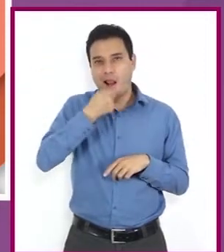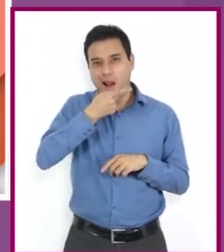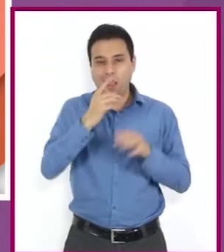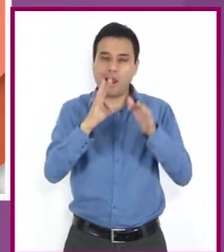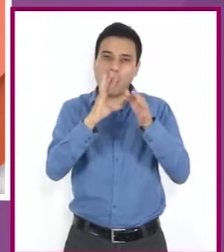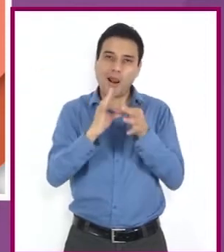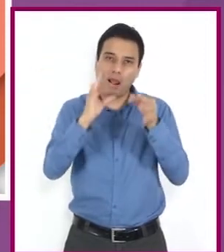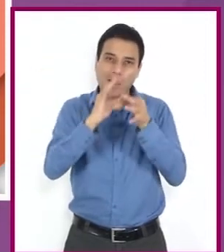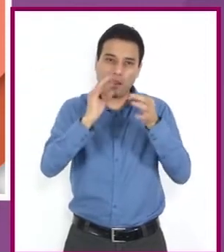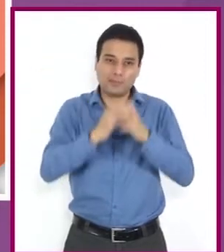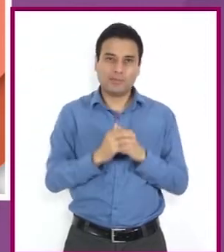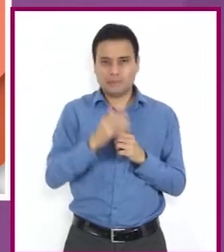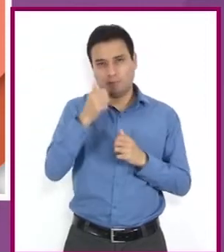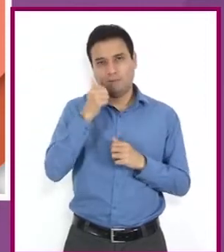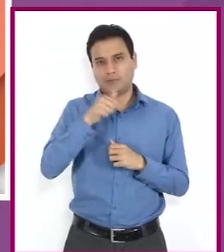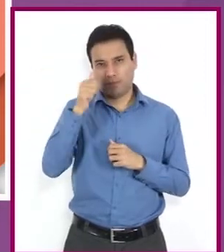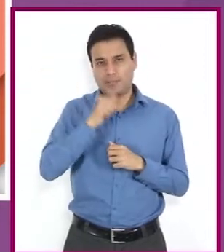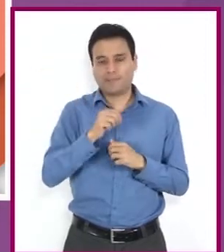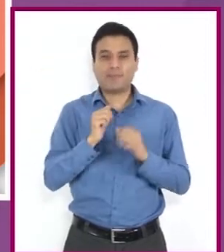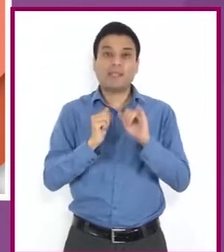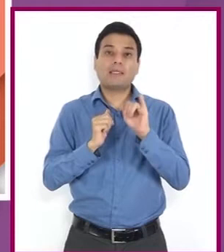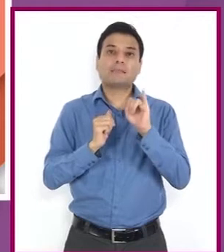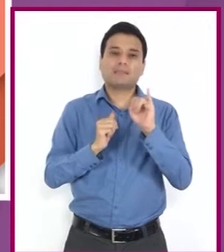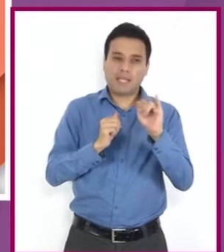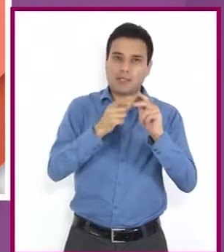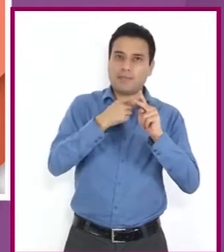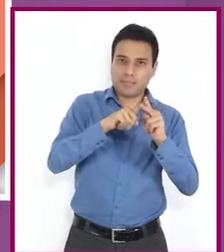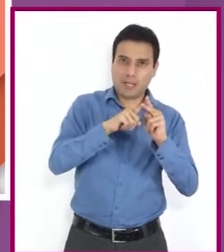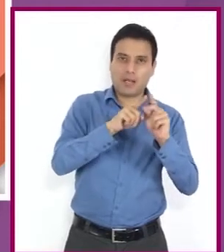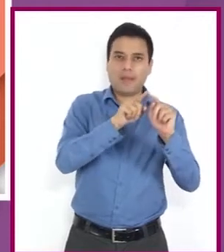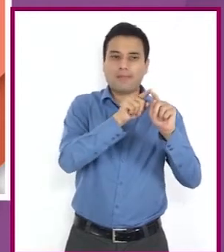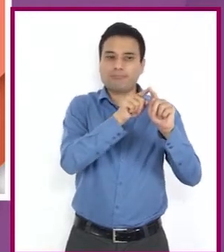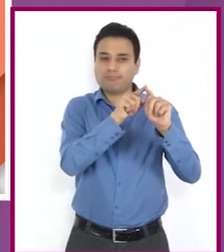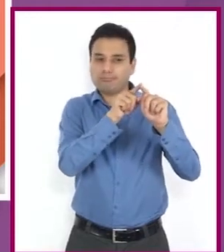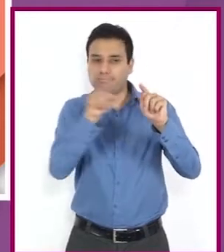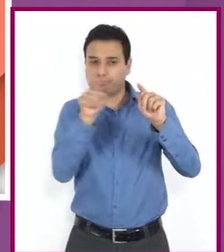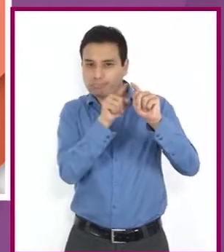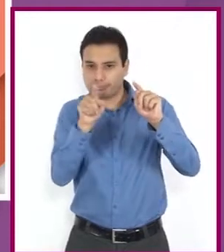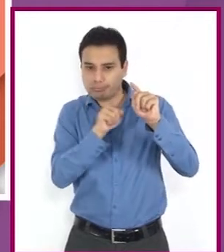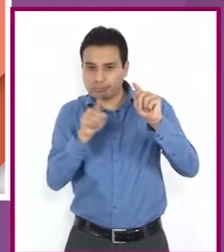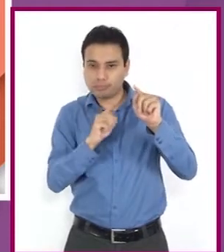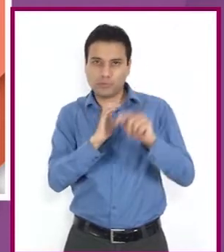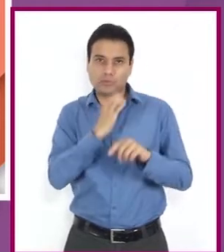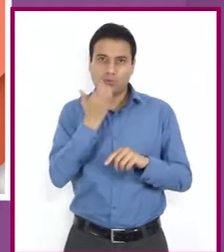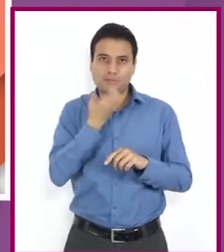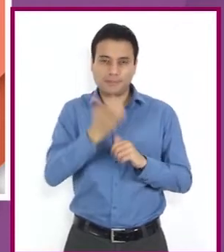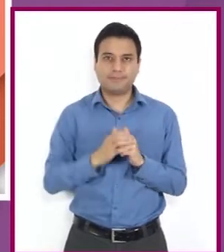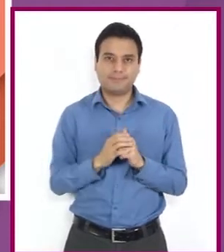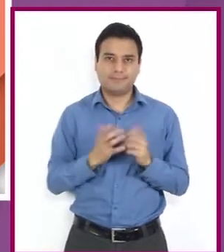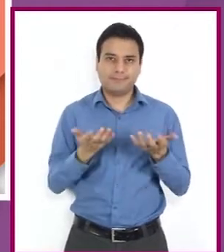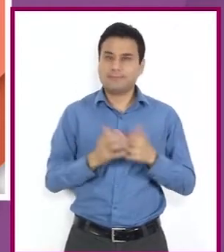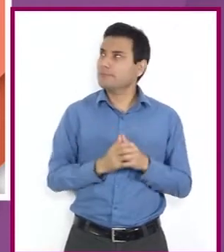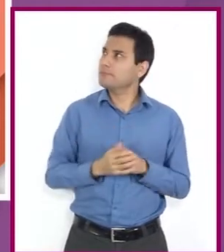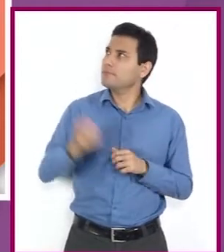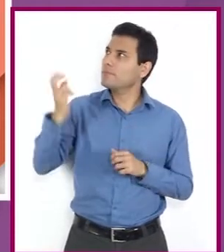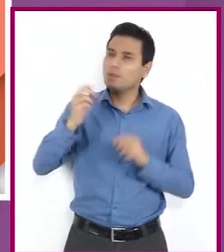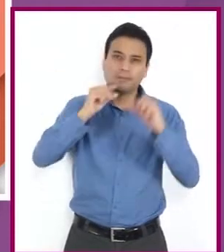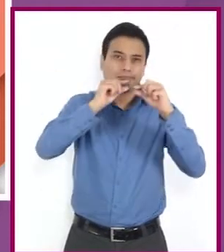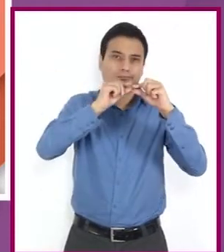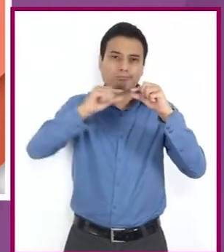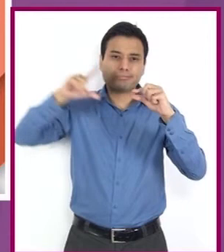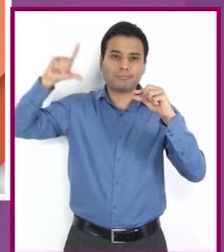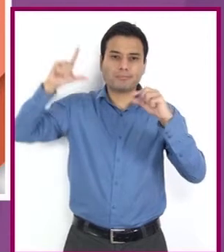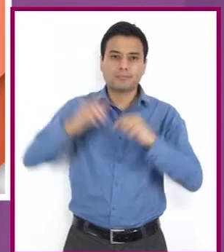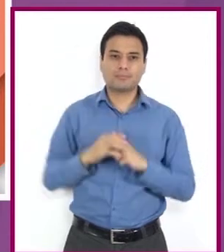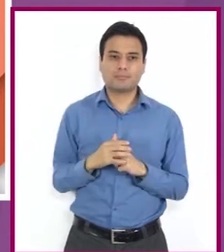el orden de la lectura es de izquierda a derecha y de arriba a abajo. El globo o bocadillo consta de un